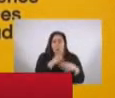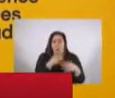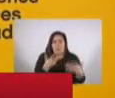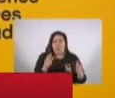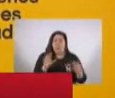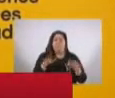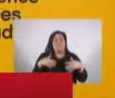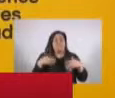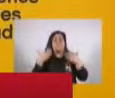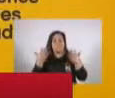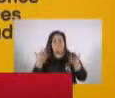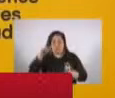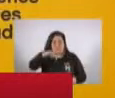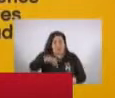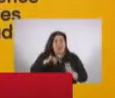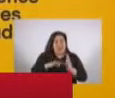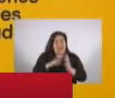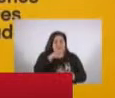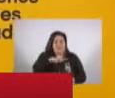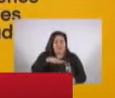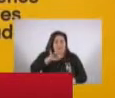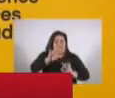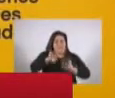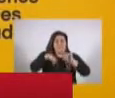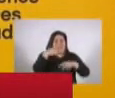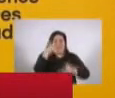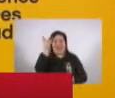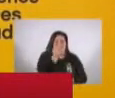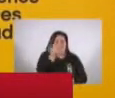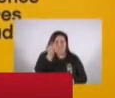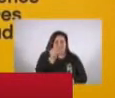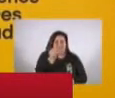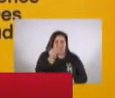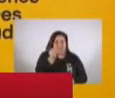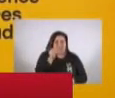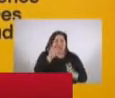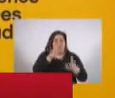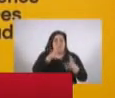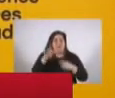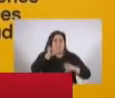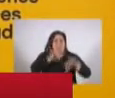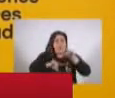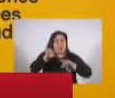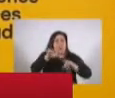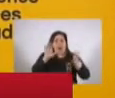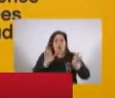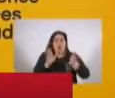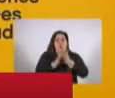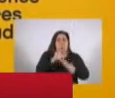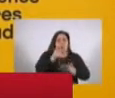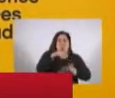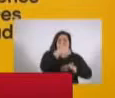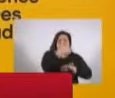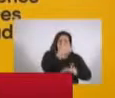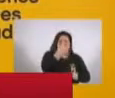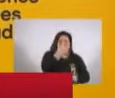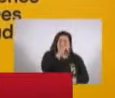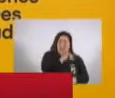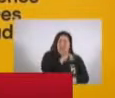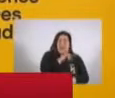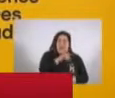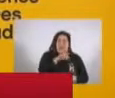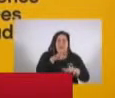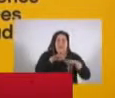puramente electoralista. Bueno, ha sido un segmento de muchísima preocupación. Uh-huh. Vimos el auge de los liberales o del voto liberal, inclusive en los